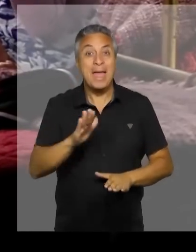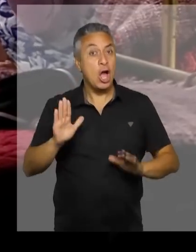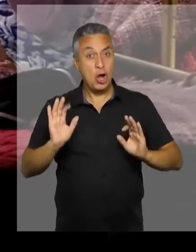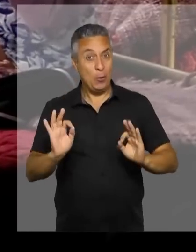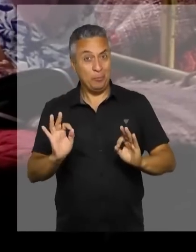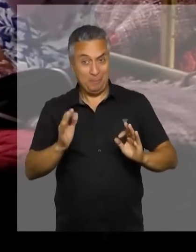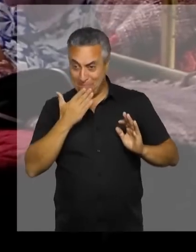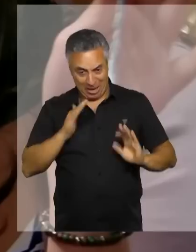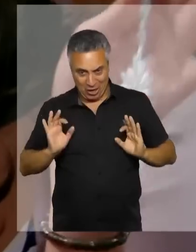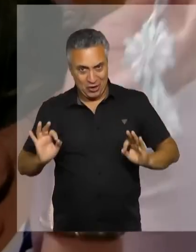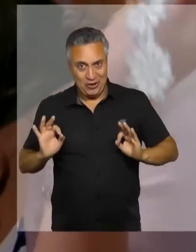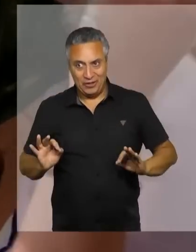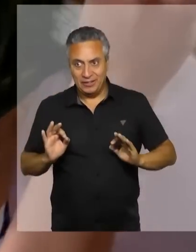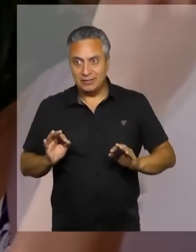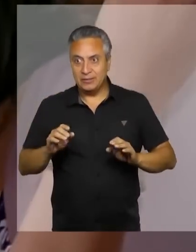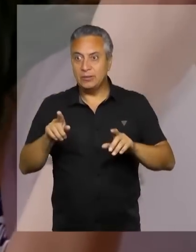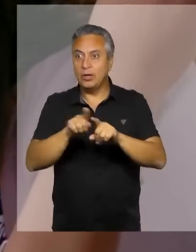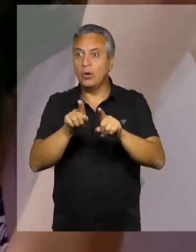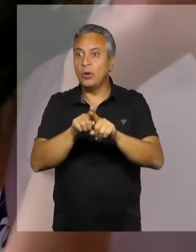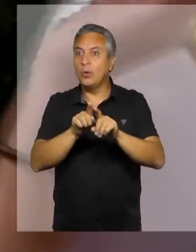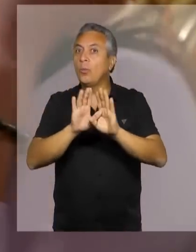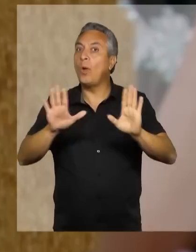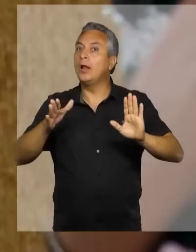Fue como su cupido.